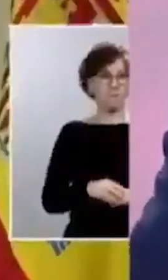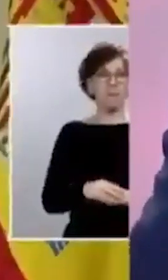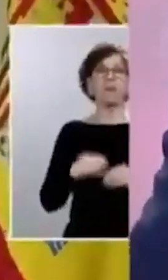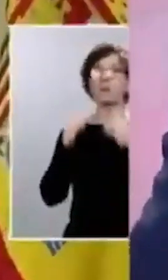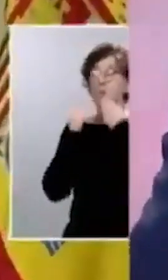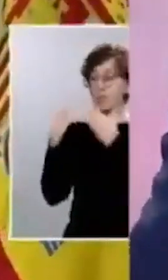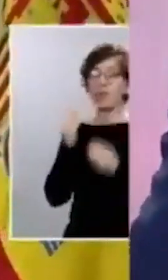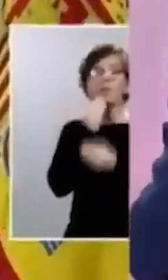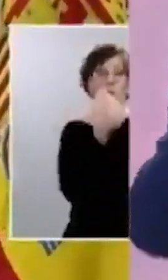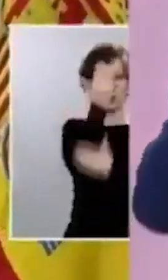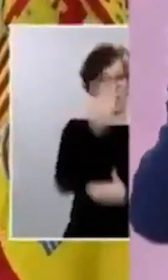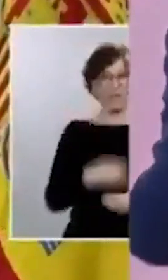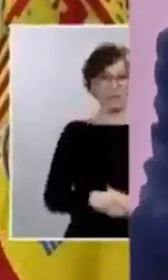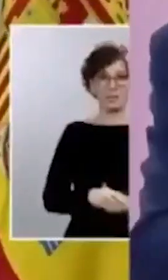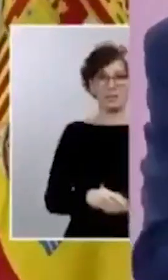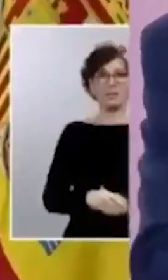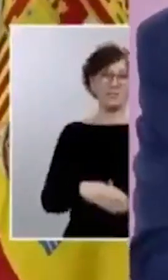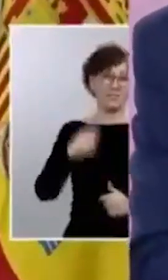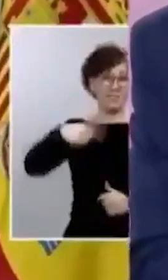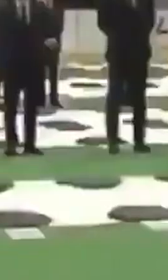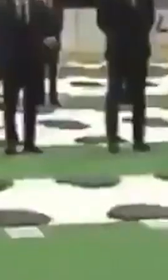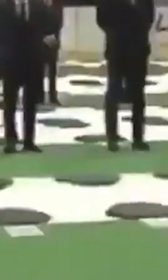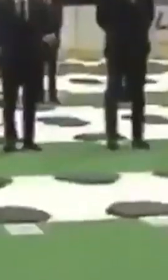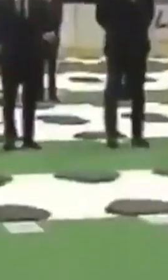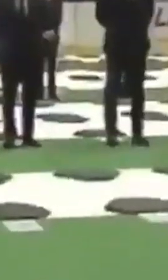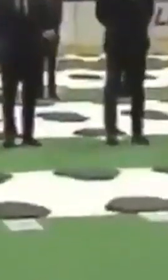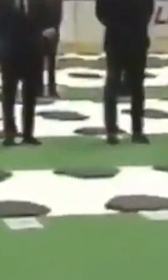la morgue de este pelo.